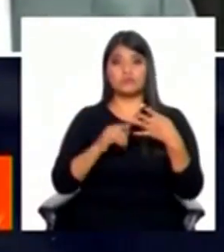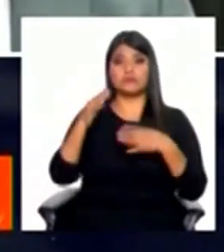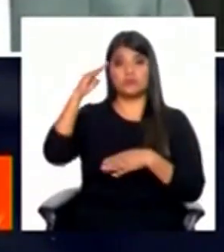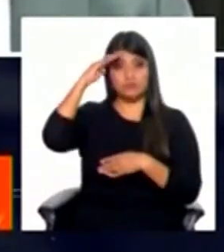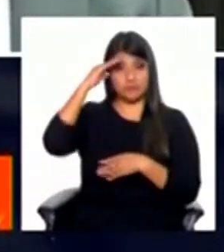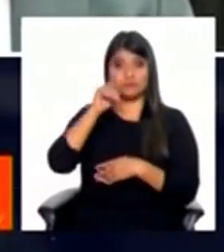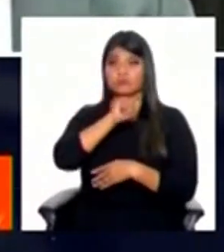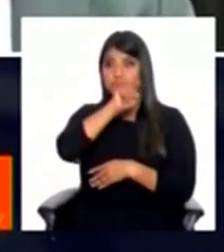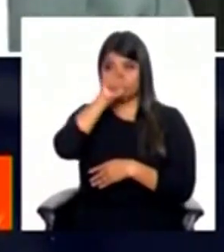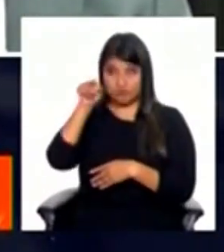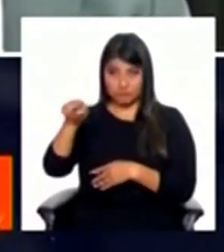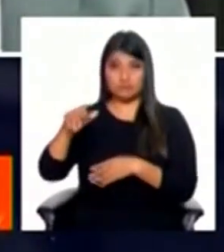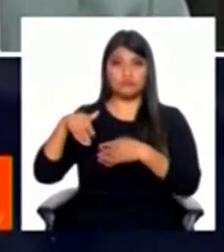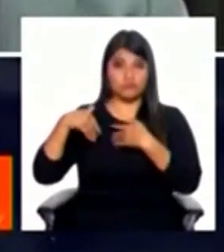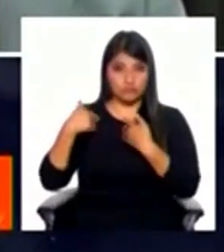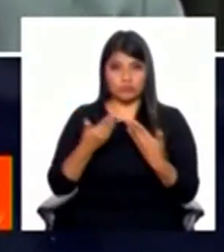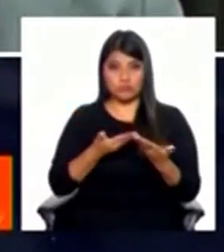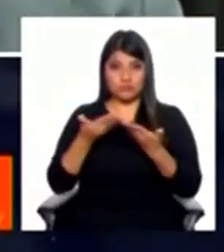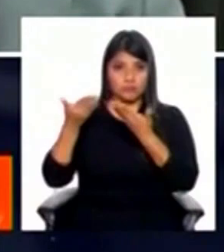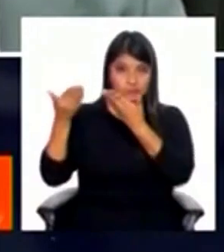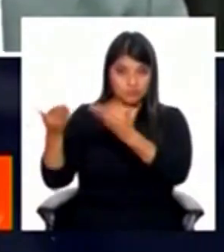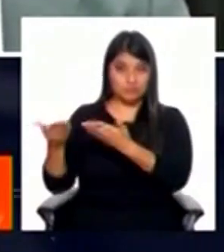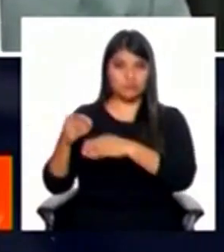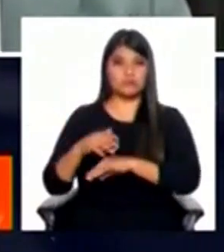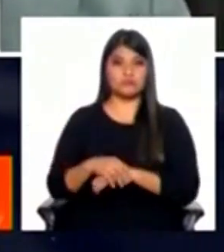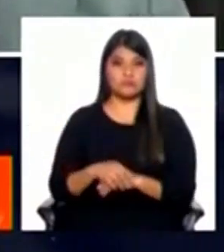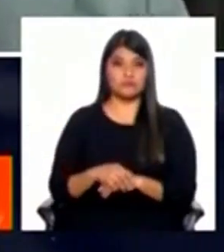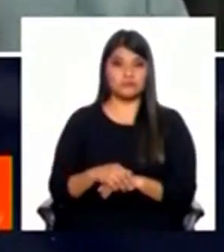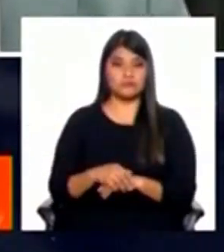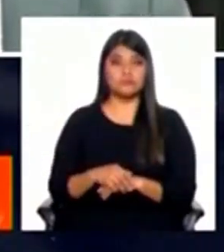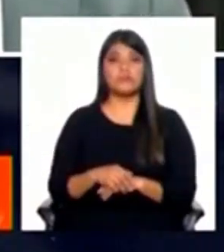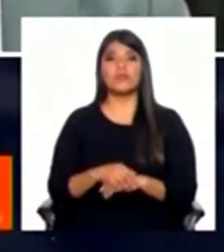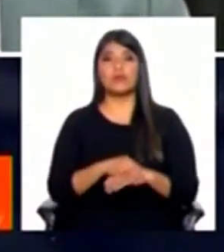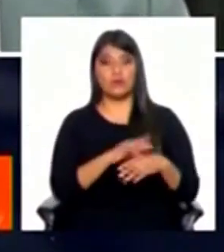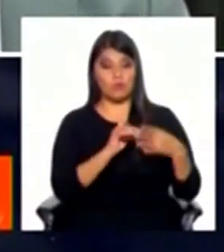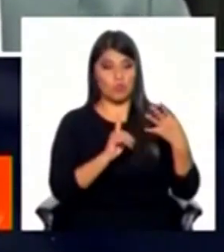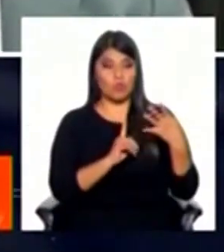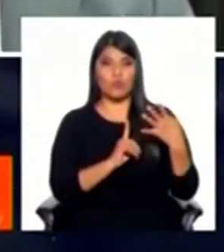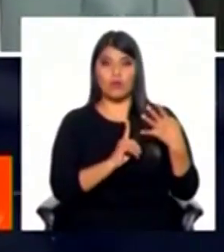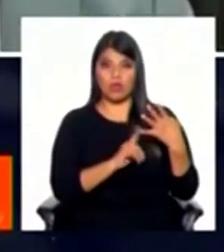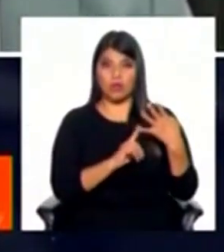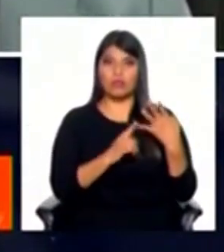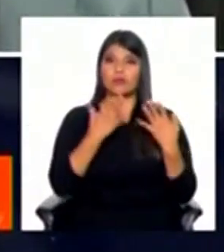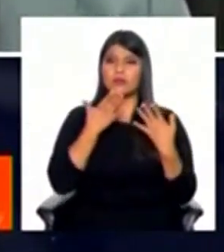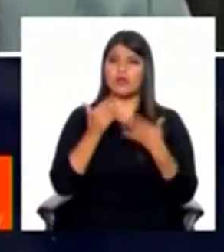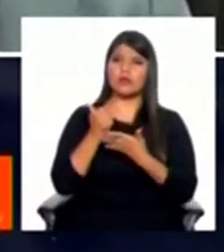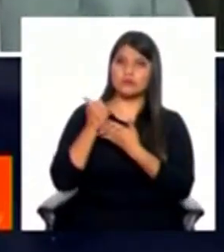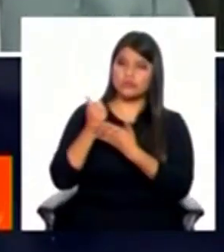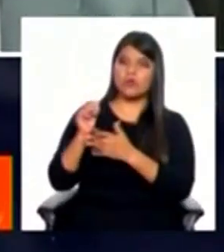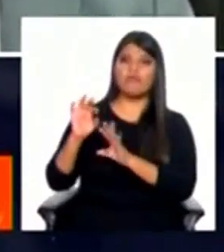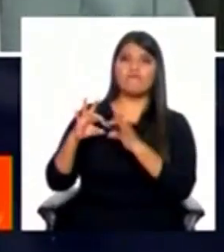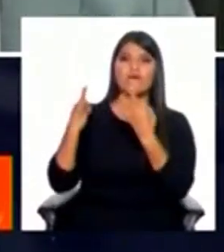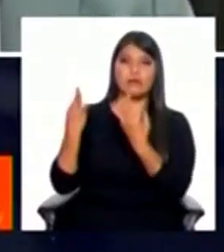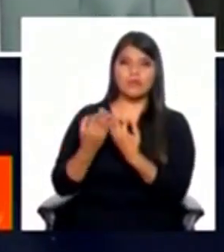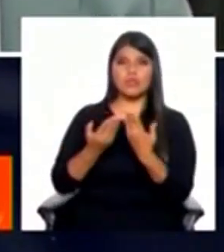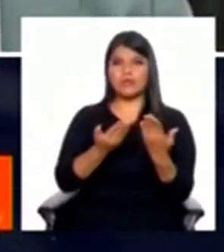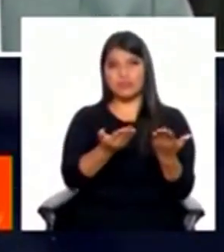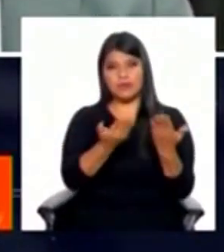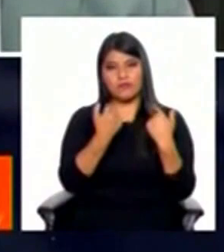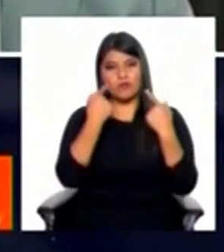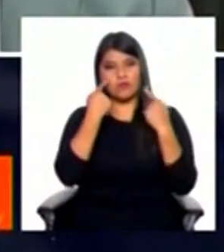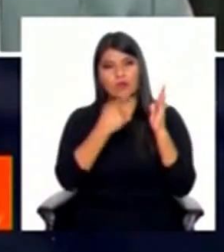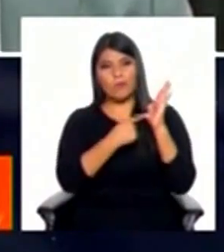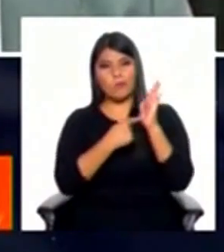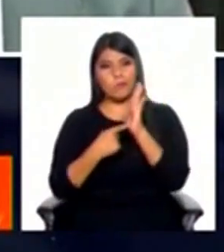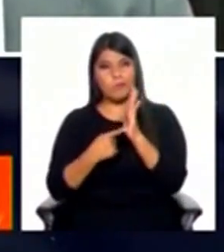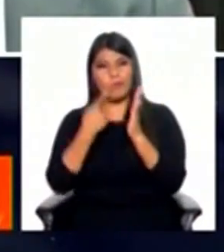comisarías también son medios importantes para denunciar, pero necesitamos que la ciudadanía coopere con esto, que denuncien, que nos hagan de conocimiento. En